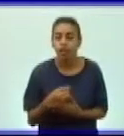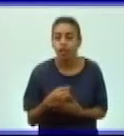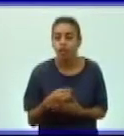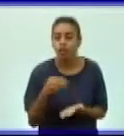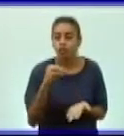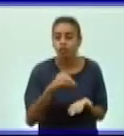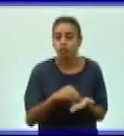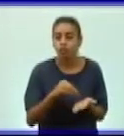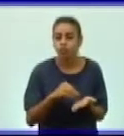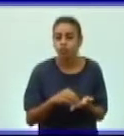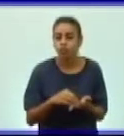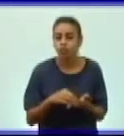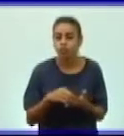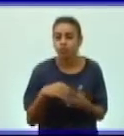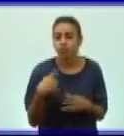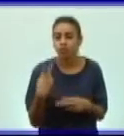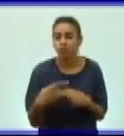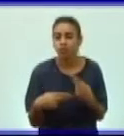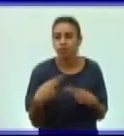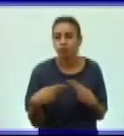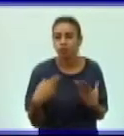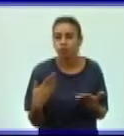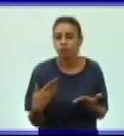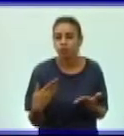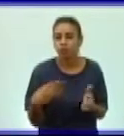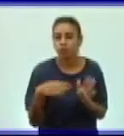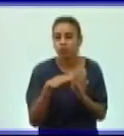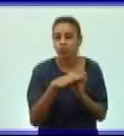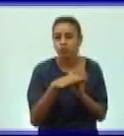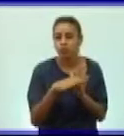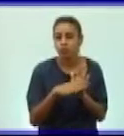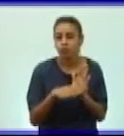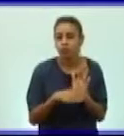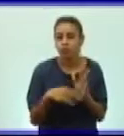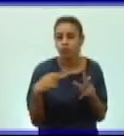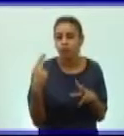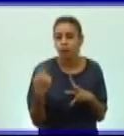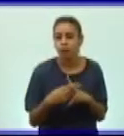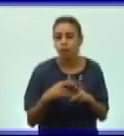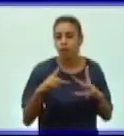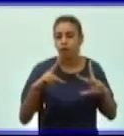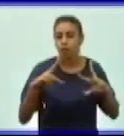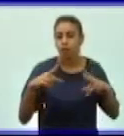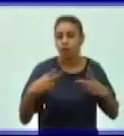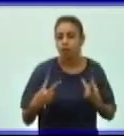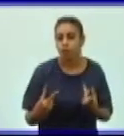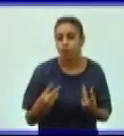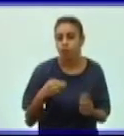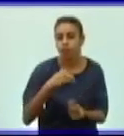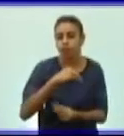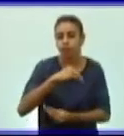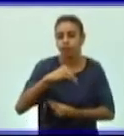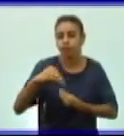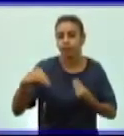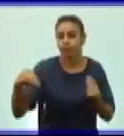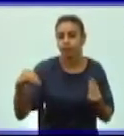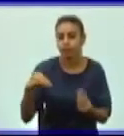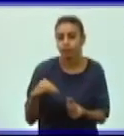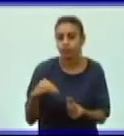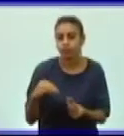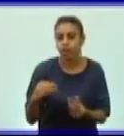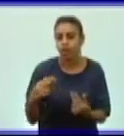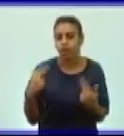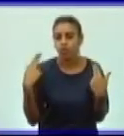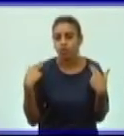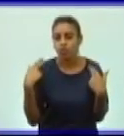encaminada a democratizar. Fíjense el concepto, democratizar, devolver al pueblo ese poder, esa autonomía